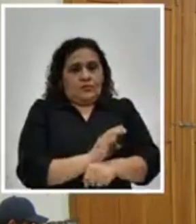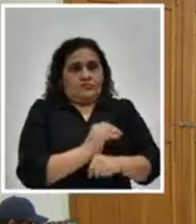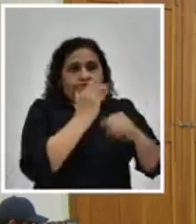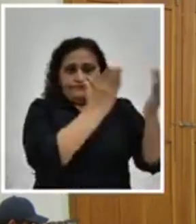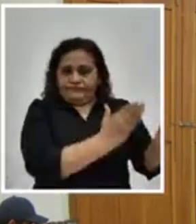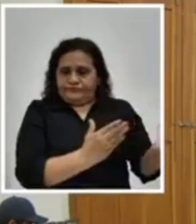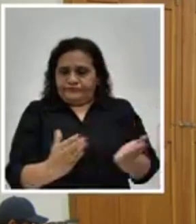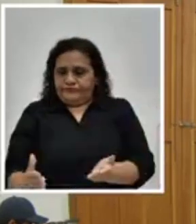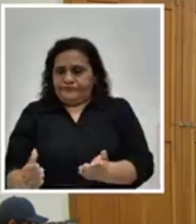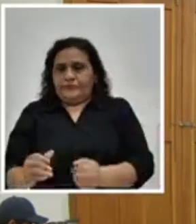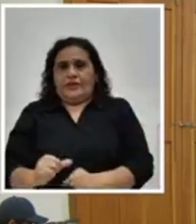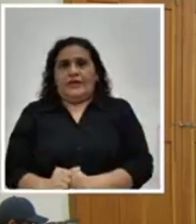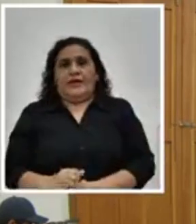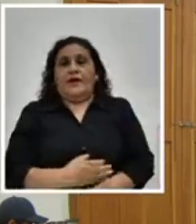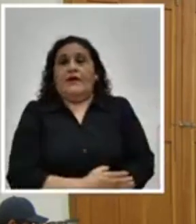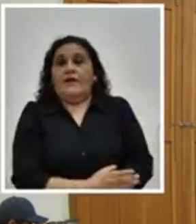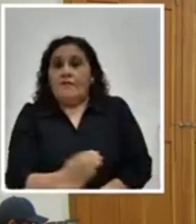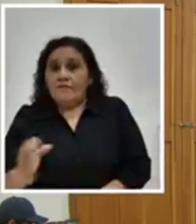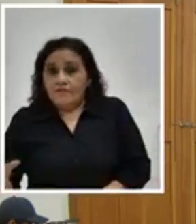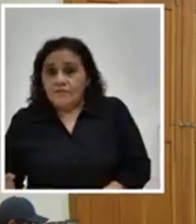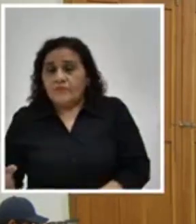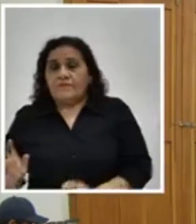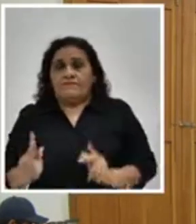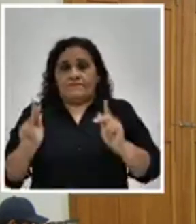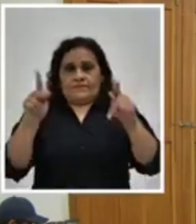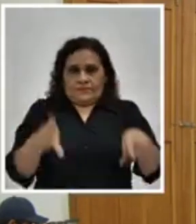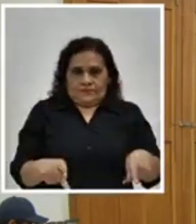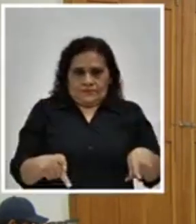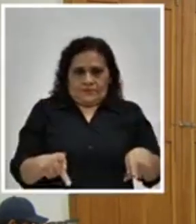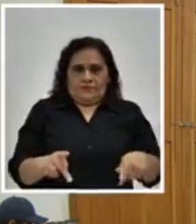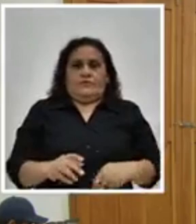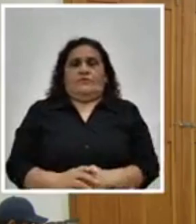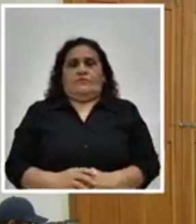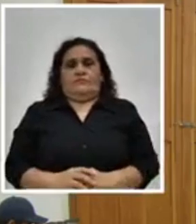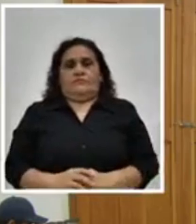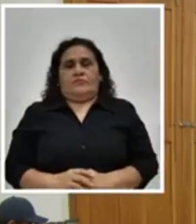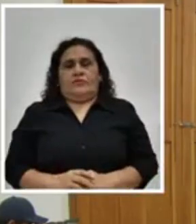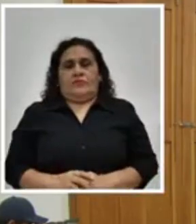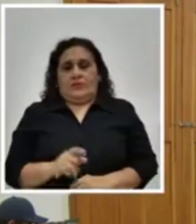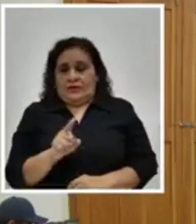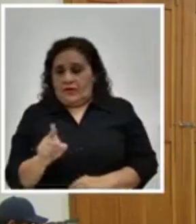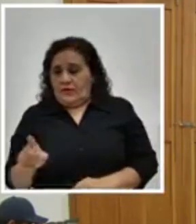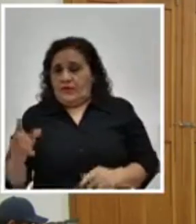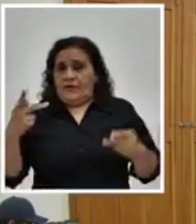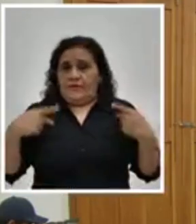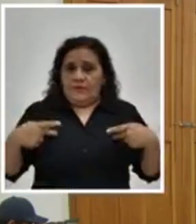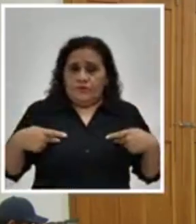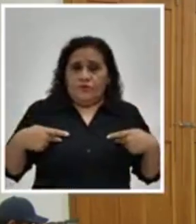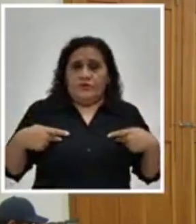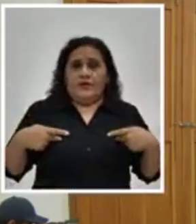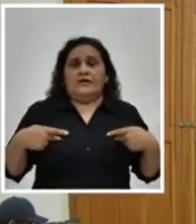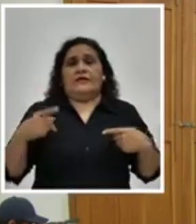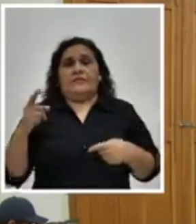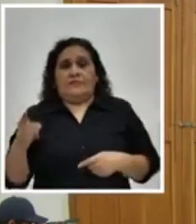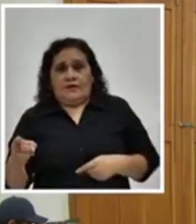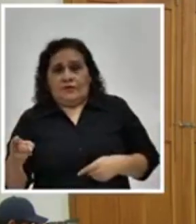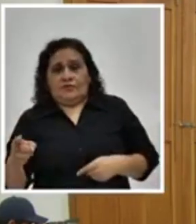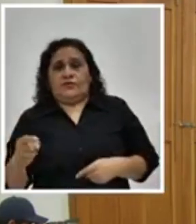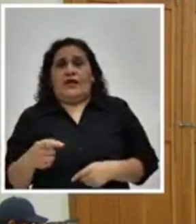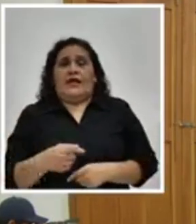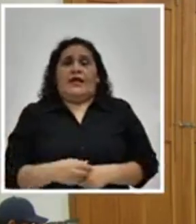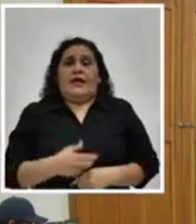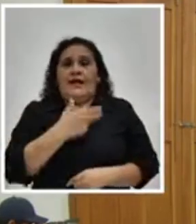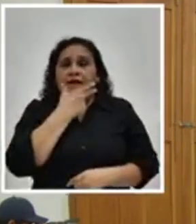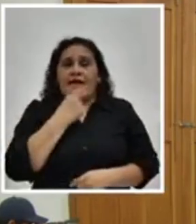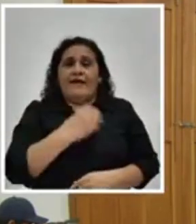agropecuario de nuestro municipio, de una forma directa a los pequeños productores y ejidatarios de nuestro municipio. En